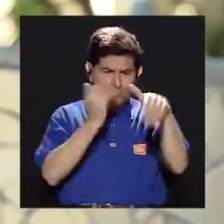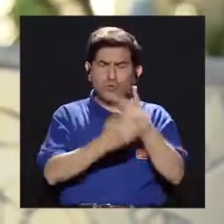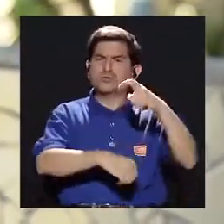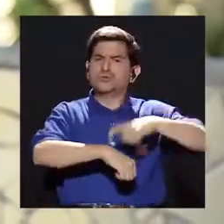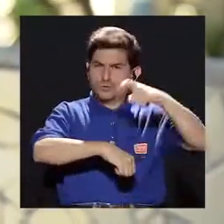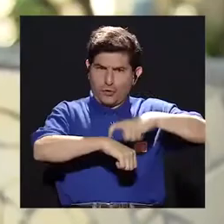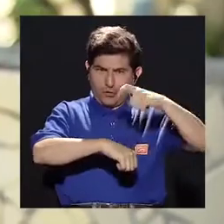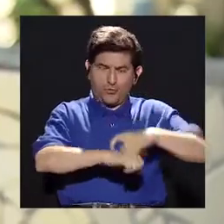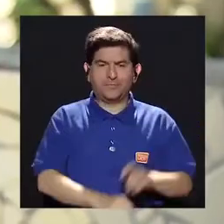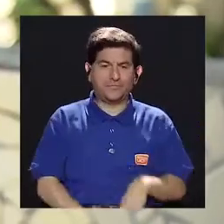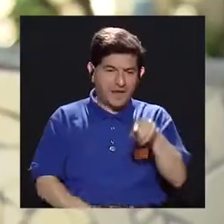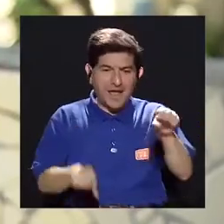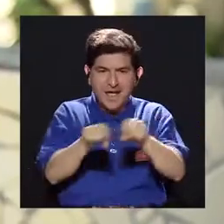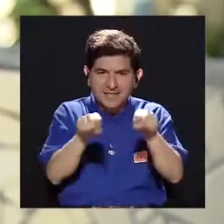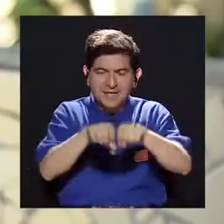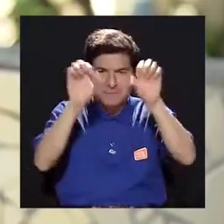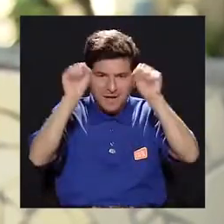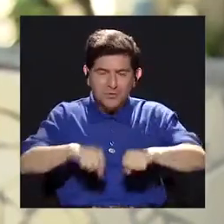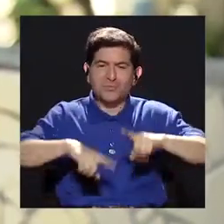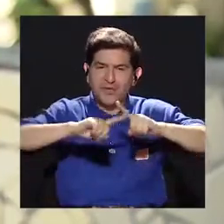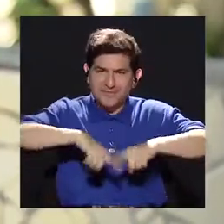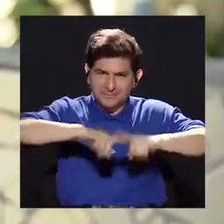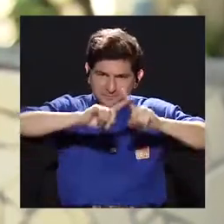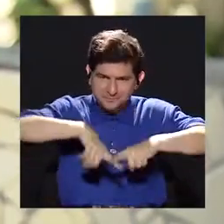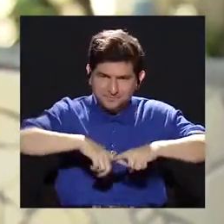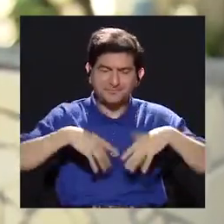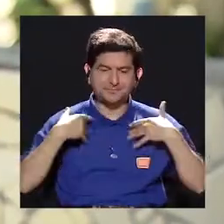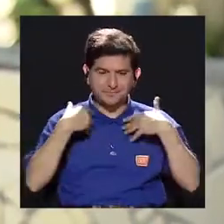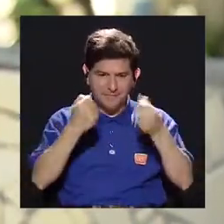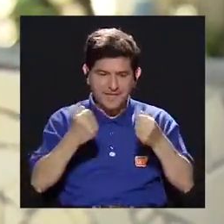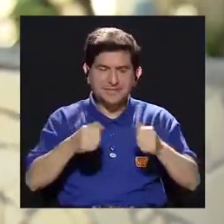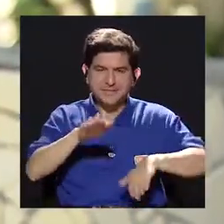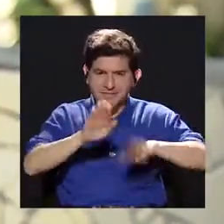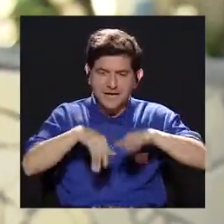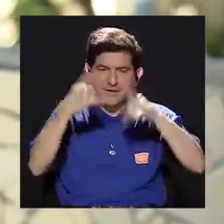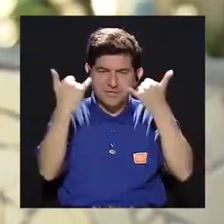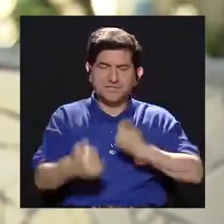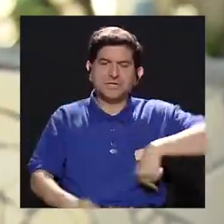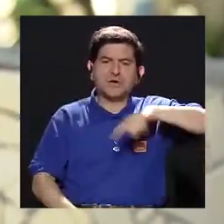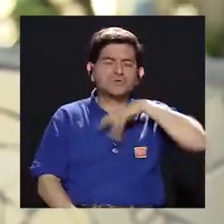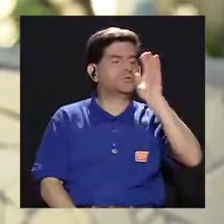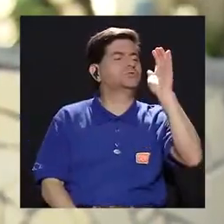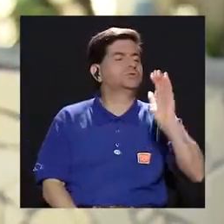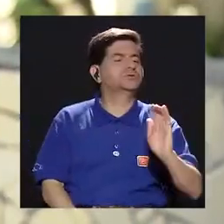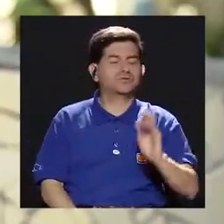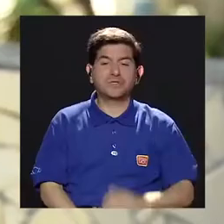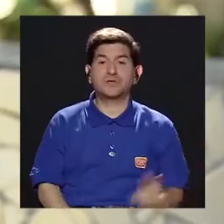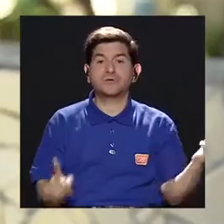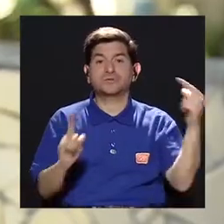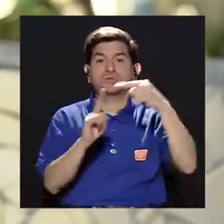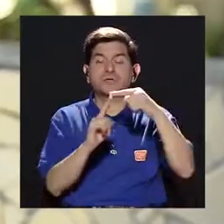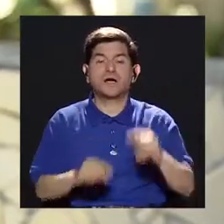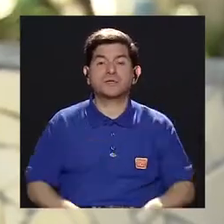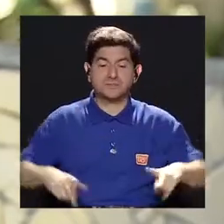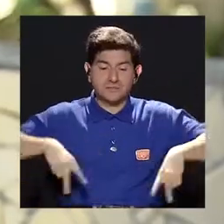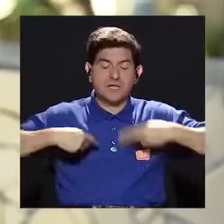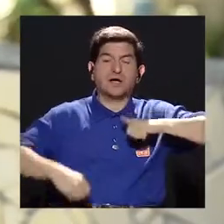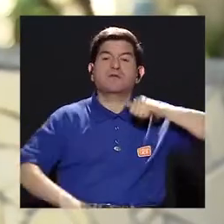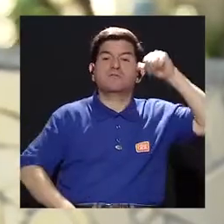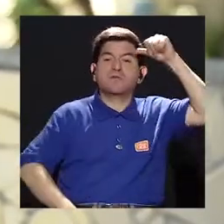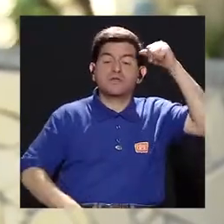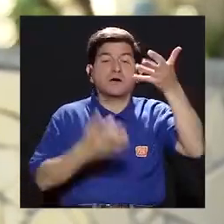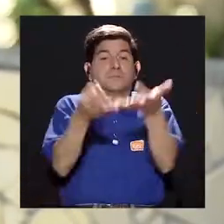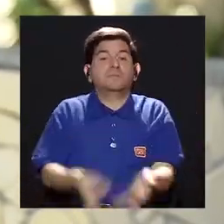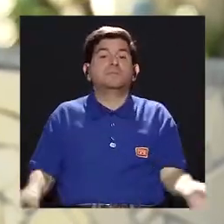tiempo. Entonces, ese zapato puede condicionar la salud de nuestros pies desde que somos pequeñitos hasta nuestra vida